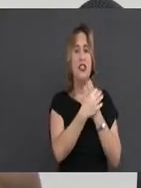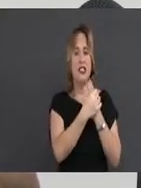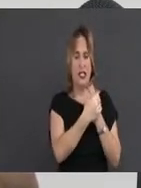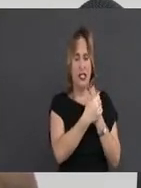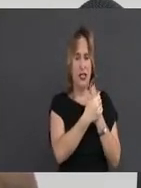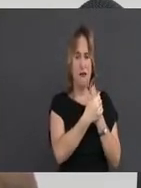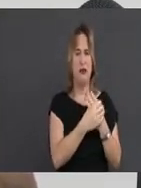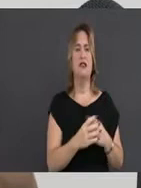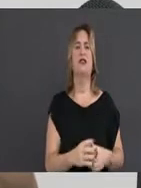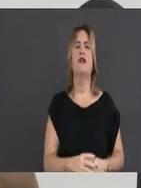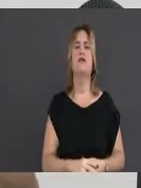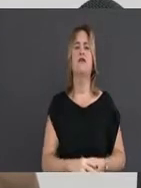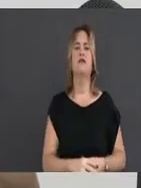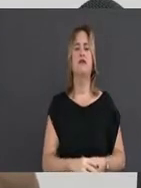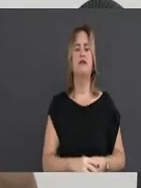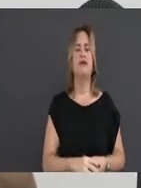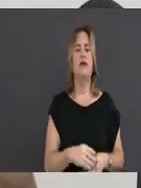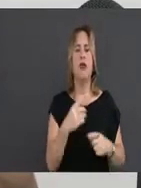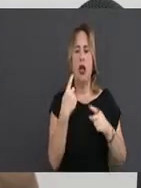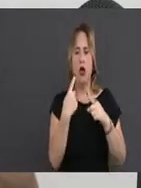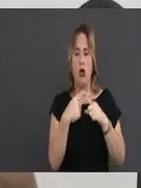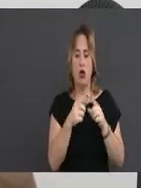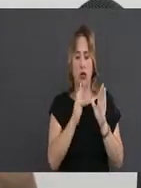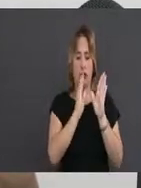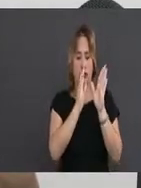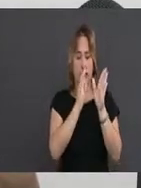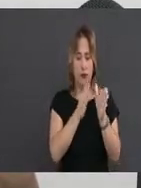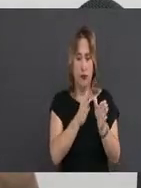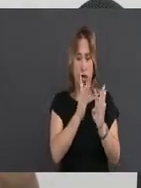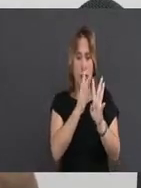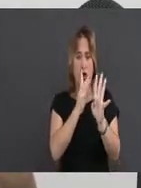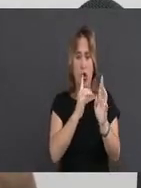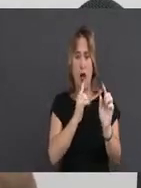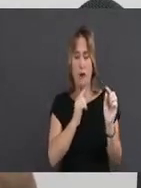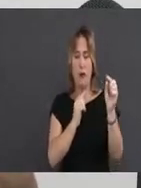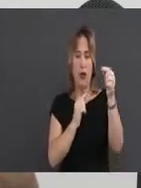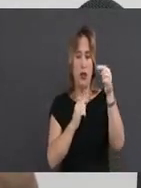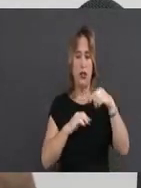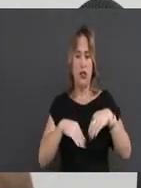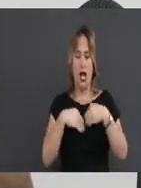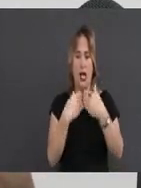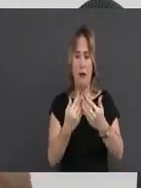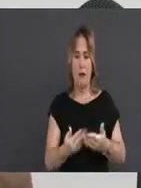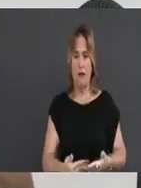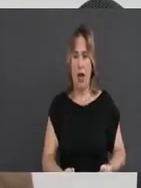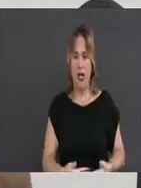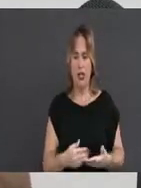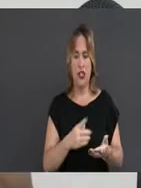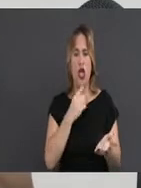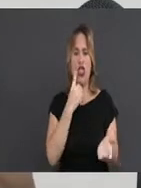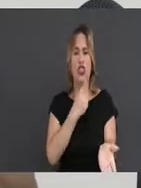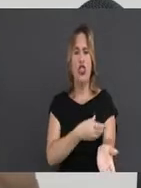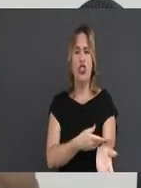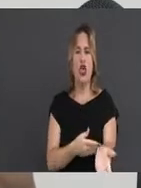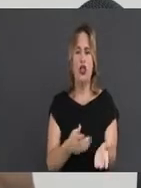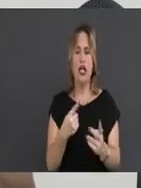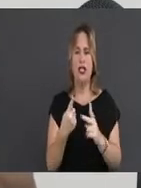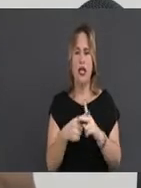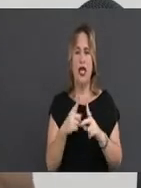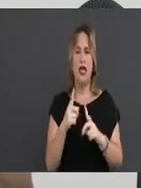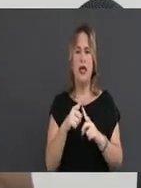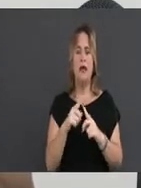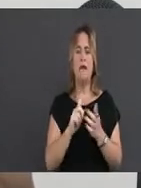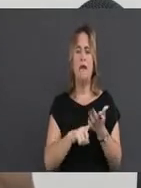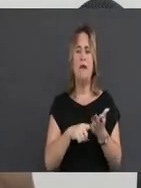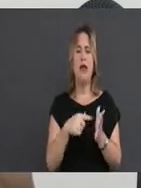discapacidad. Otra para los clientes priorizados, ahí están las embarazadas, los donantes y los plan Java.